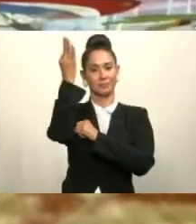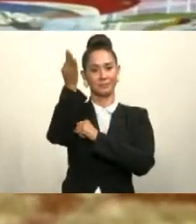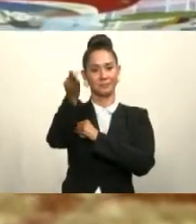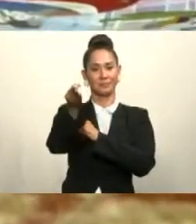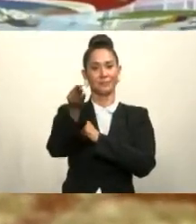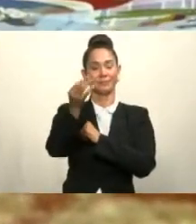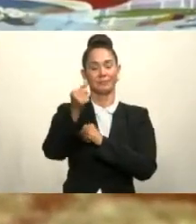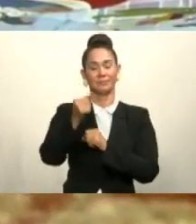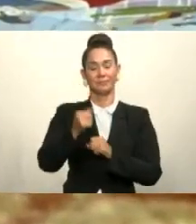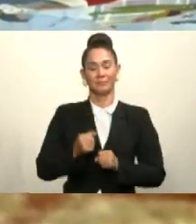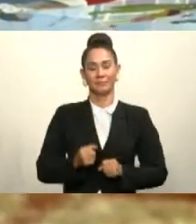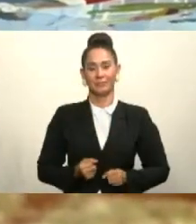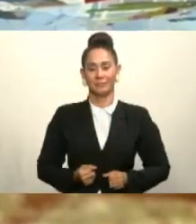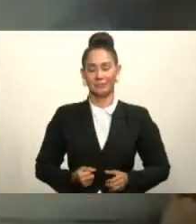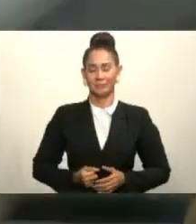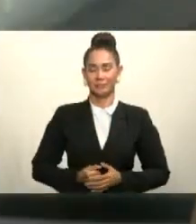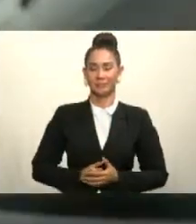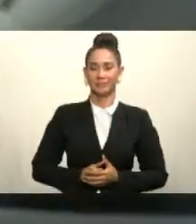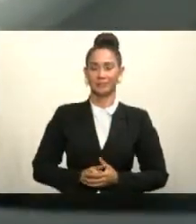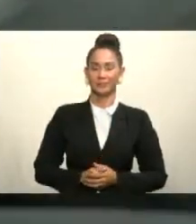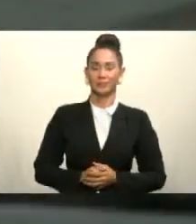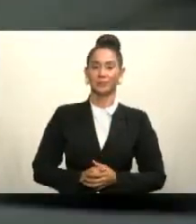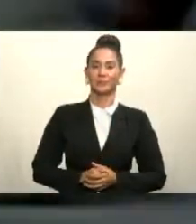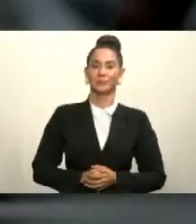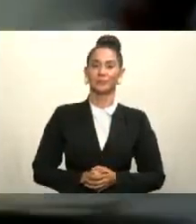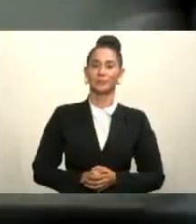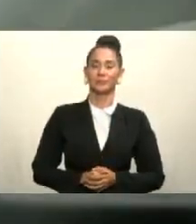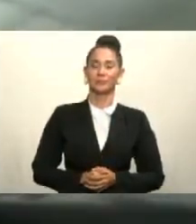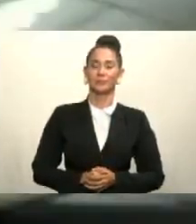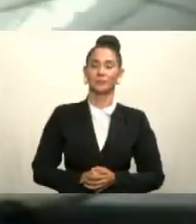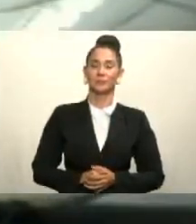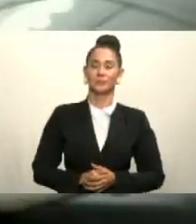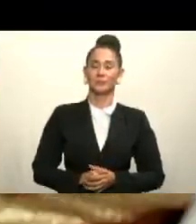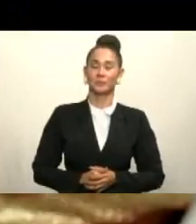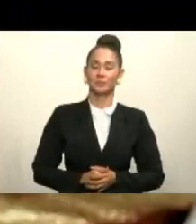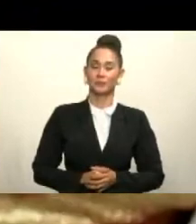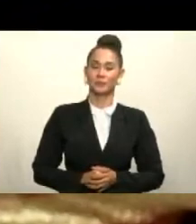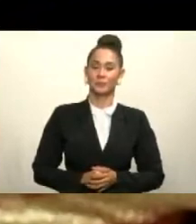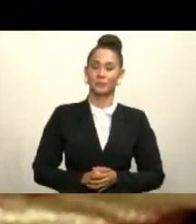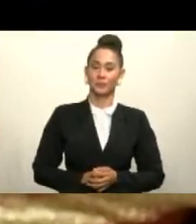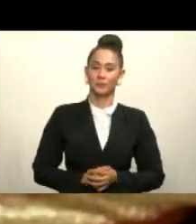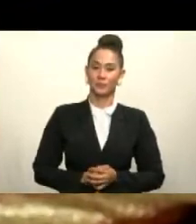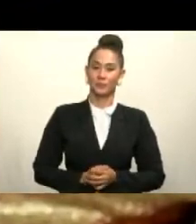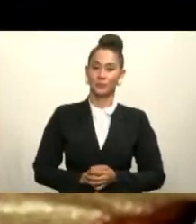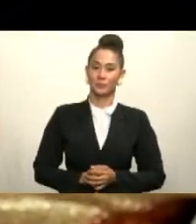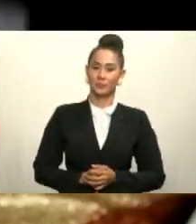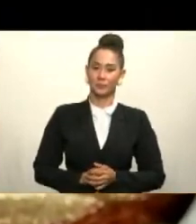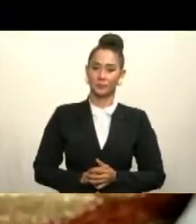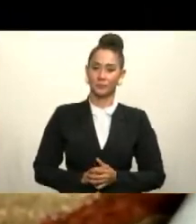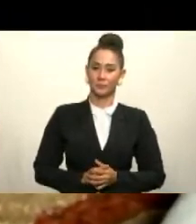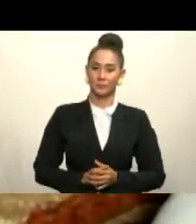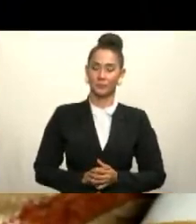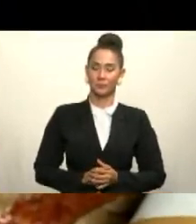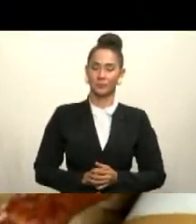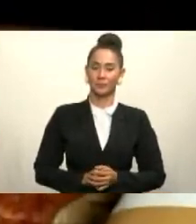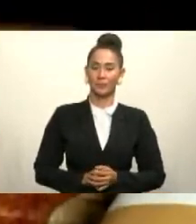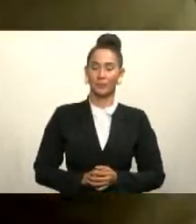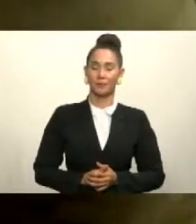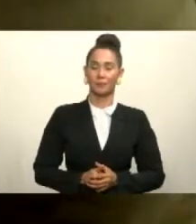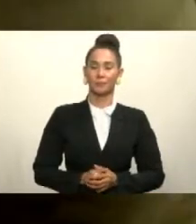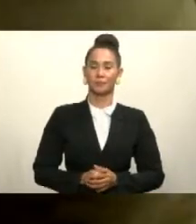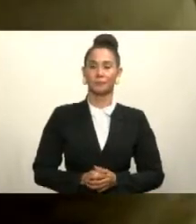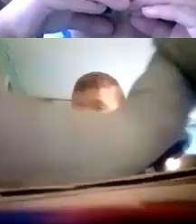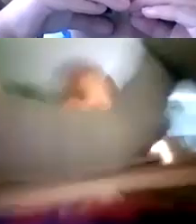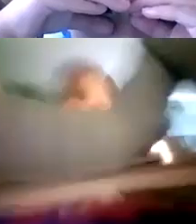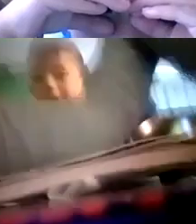hijo se queda con una persona que lo atiende en la casa y en la escuela me informan que debe ponerse el uniforme todos los días